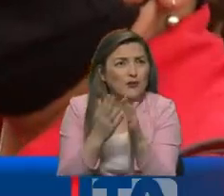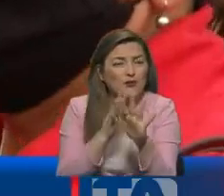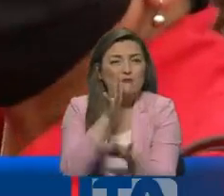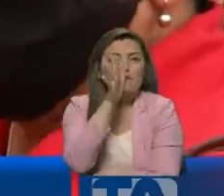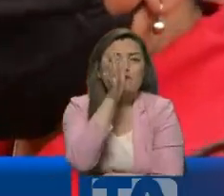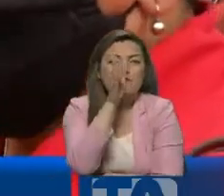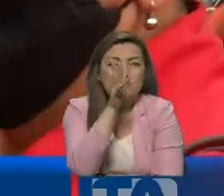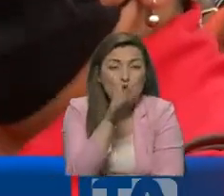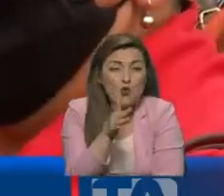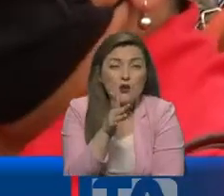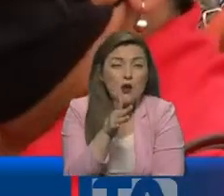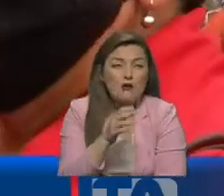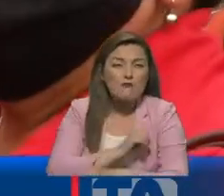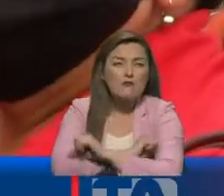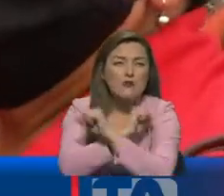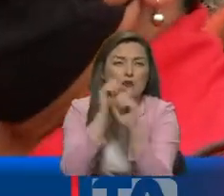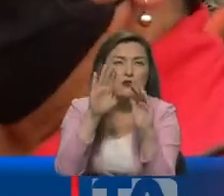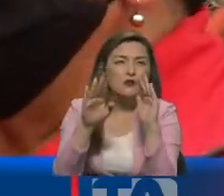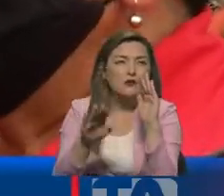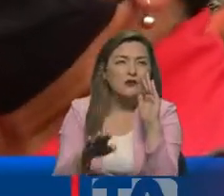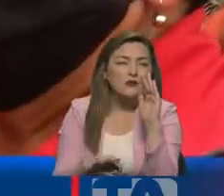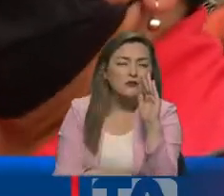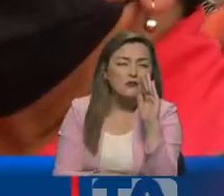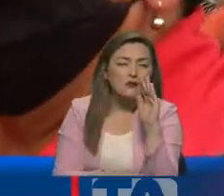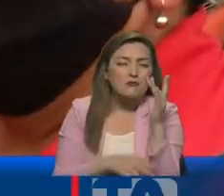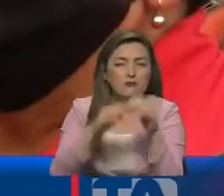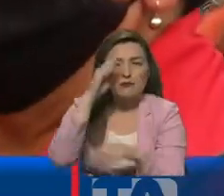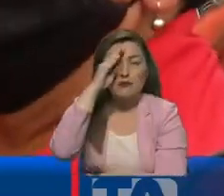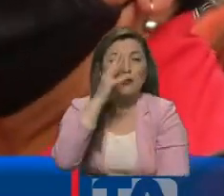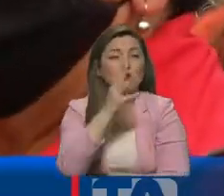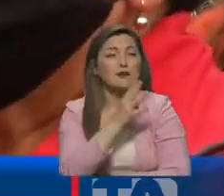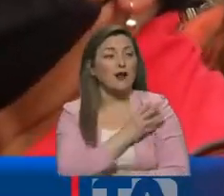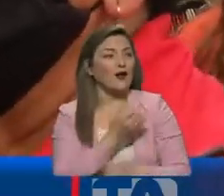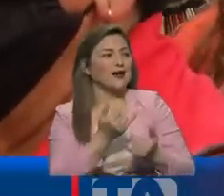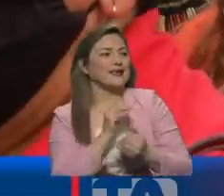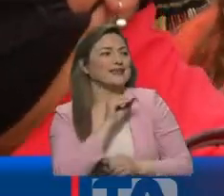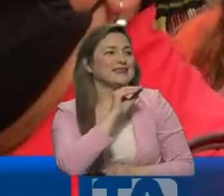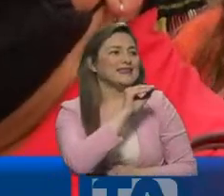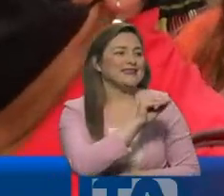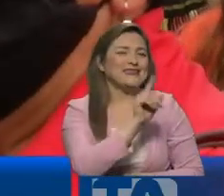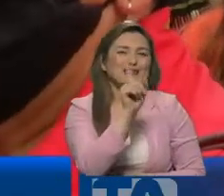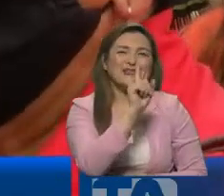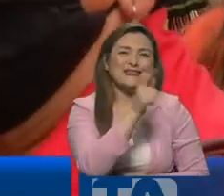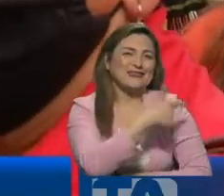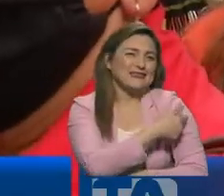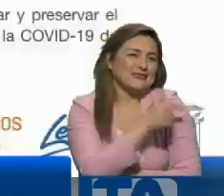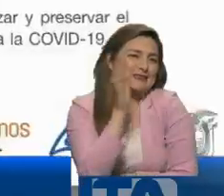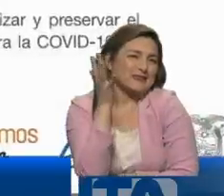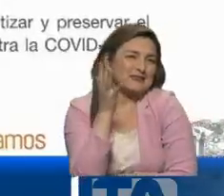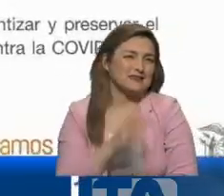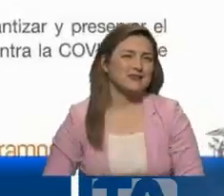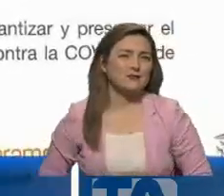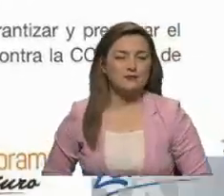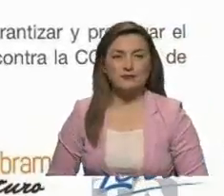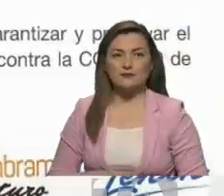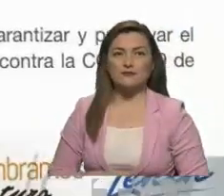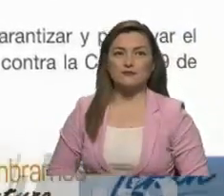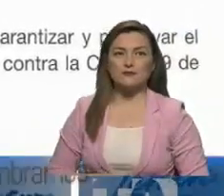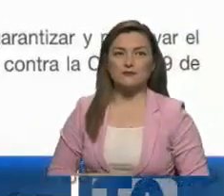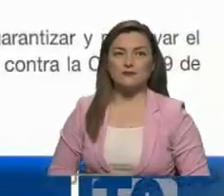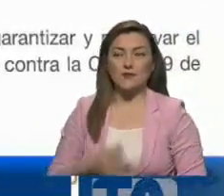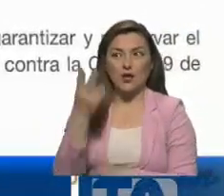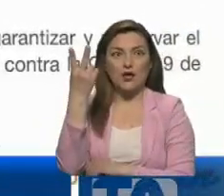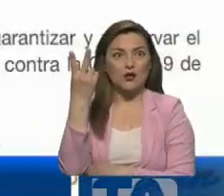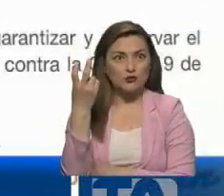burla, pasar toda la mañana, y el señor militar nos acaba de decir: no hay vacunas. Ya para el mediodía, con